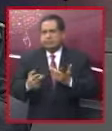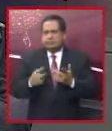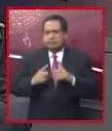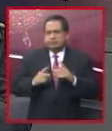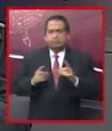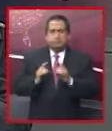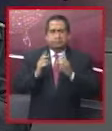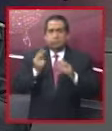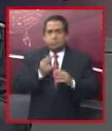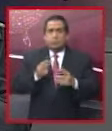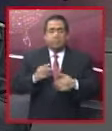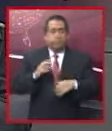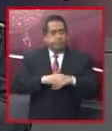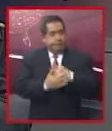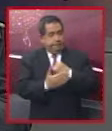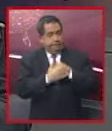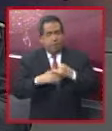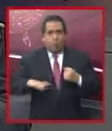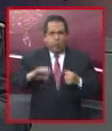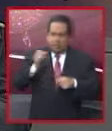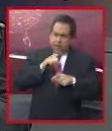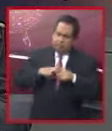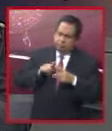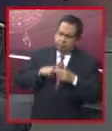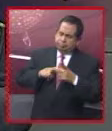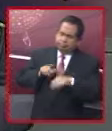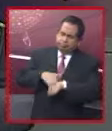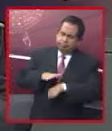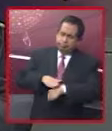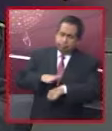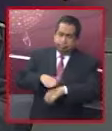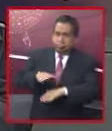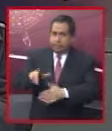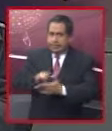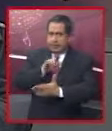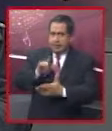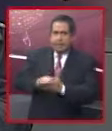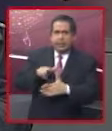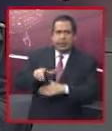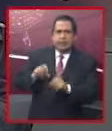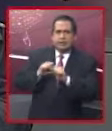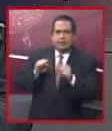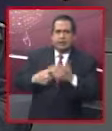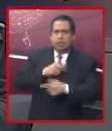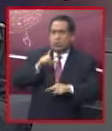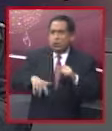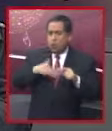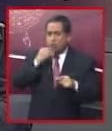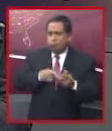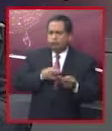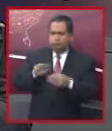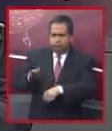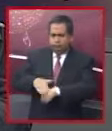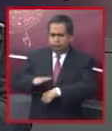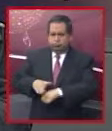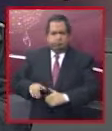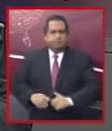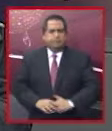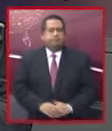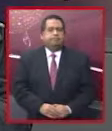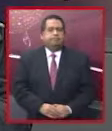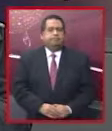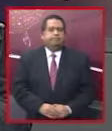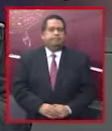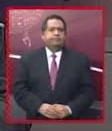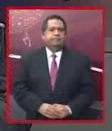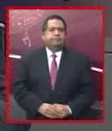de las observaciones que hizo el gobierno federal, el decreto que expide por la legislación secundaria del Sistema Nacional Anticorrupción.